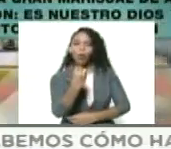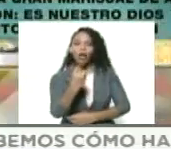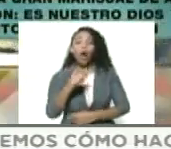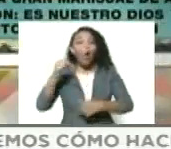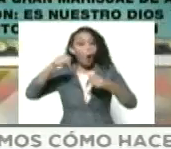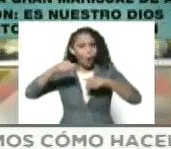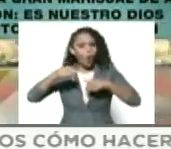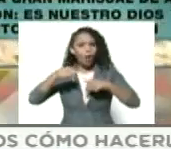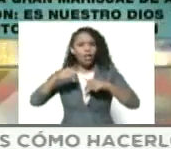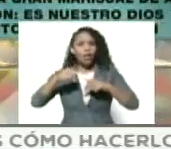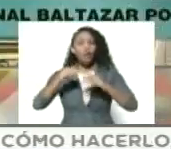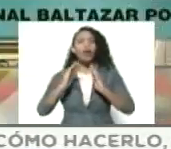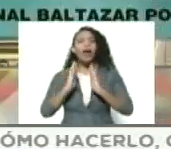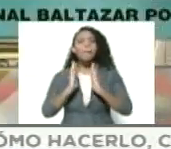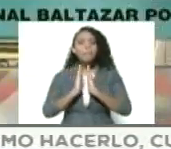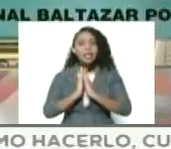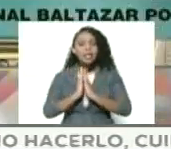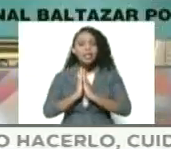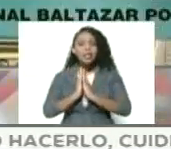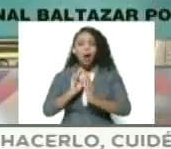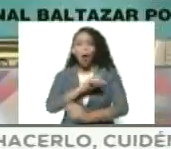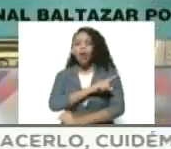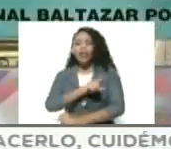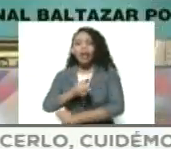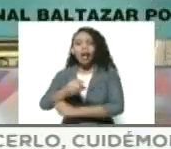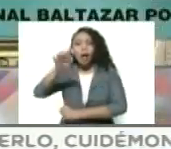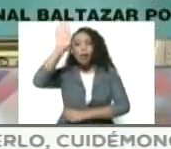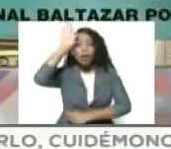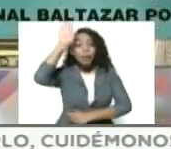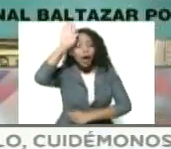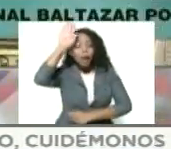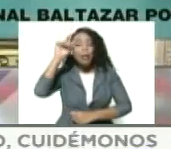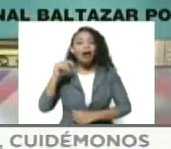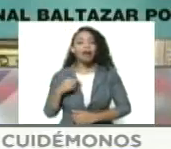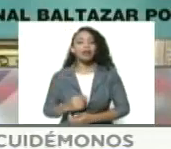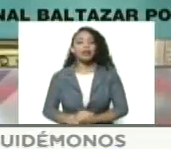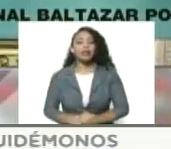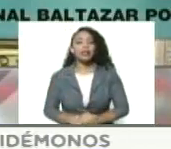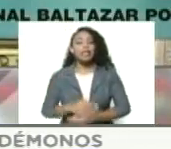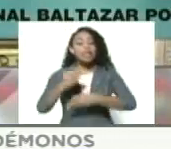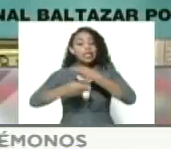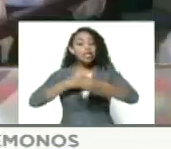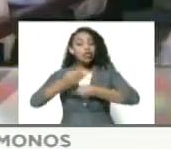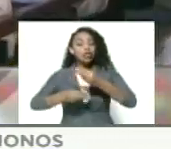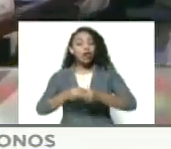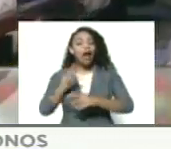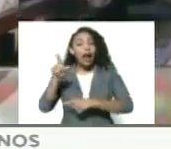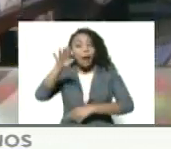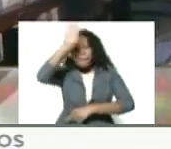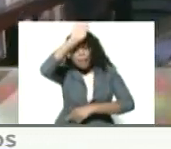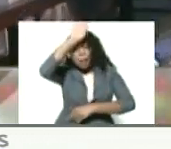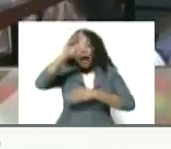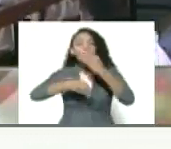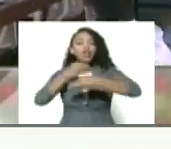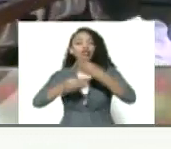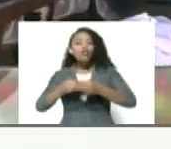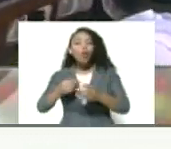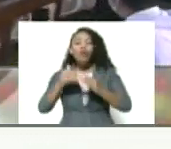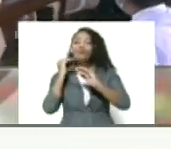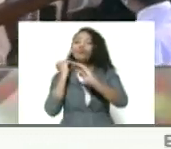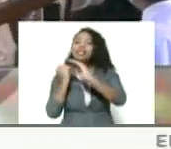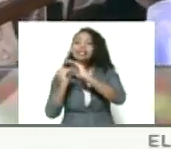una misa ordenada por el Papa Francisco. El Papa Francisco dirigió un mensaje